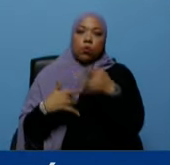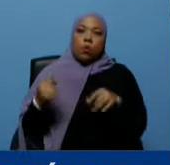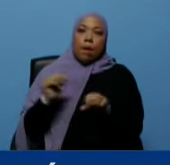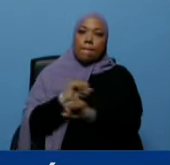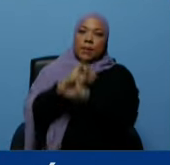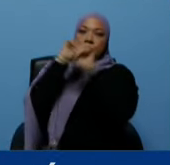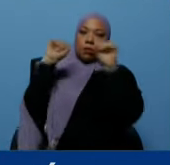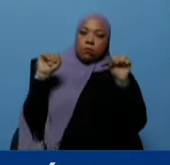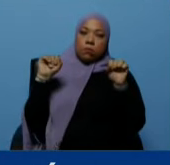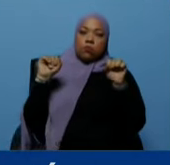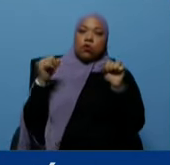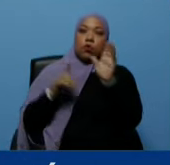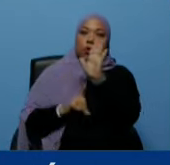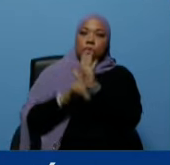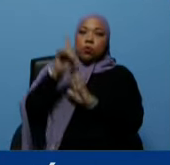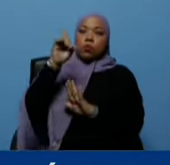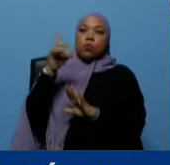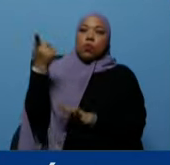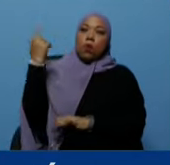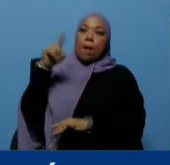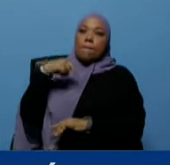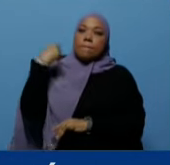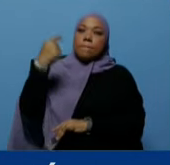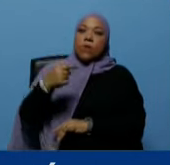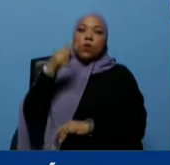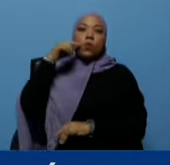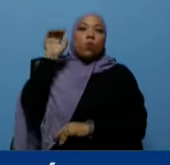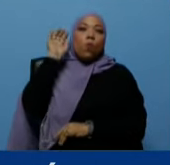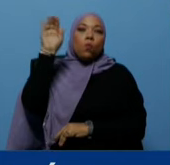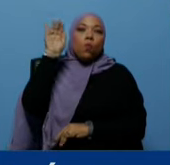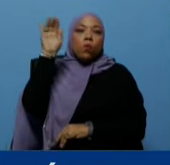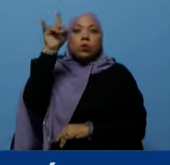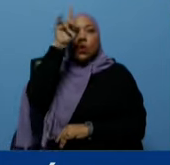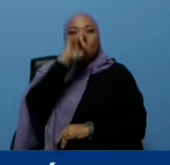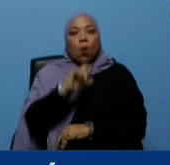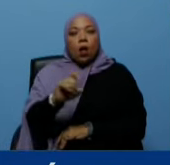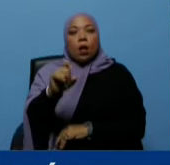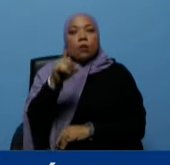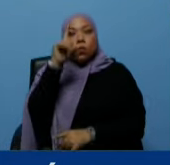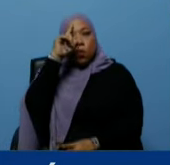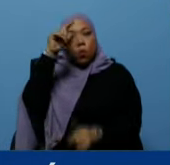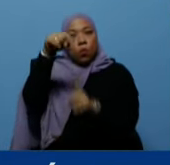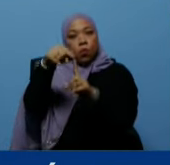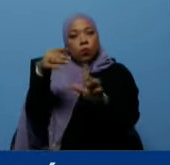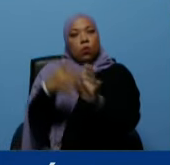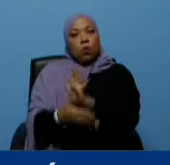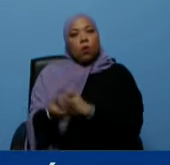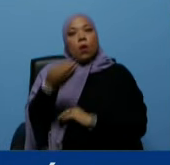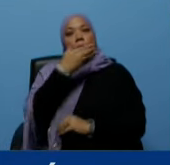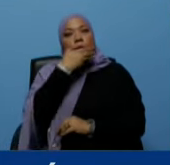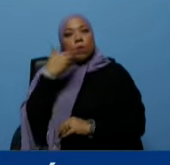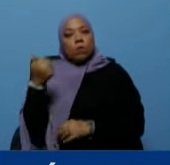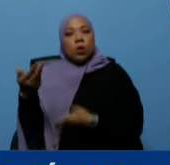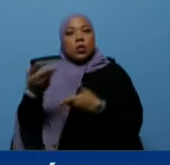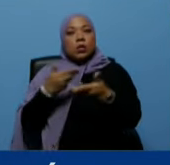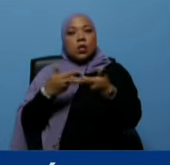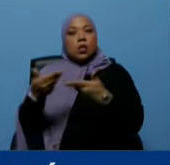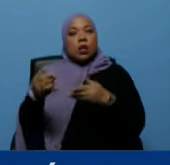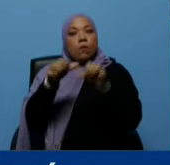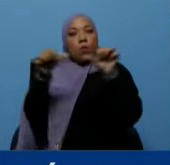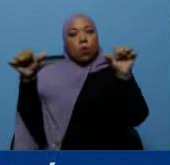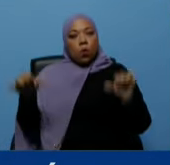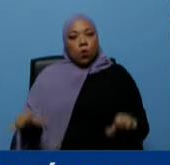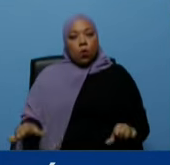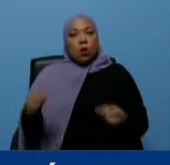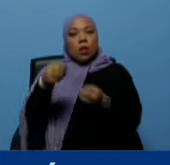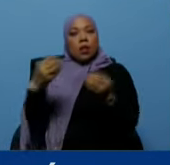tarde, en el desarrollo de los próximos años, podamos lograr la gran meta de tener el mejor sistema